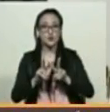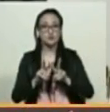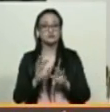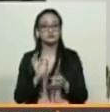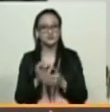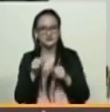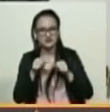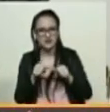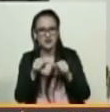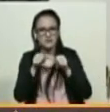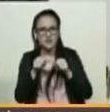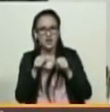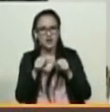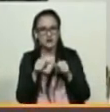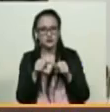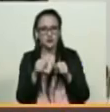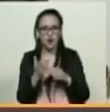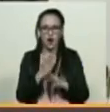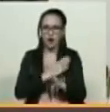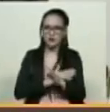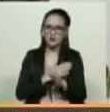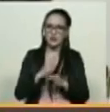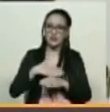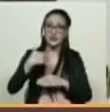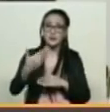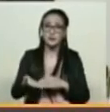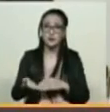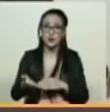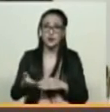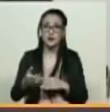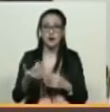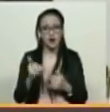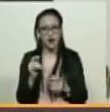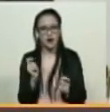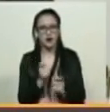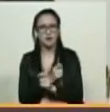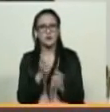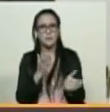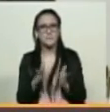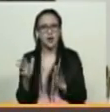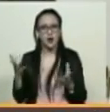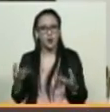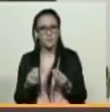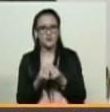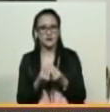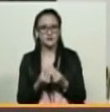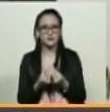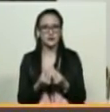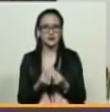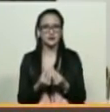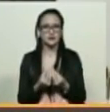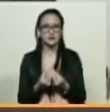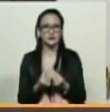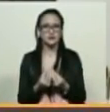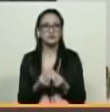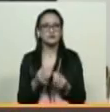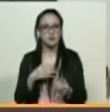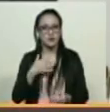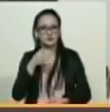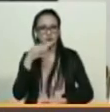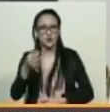hacer seguimiento antes, durante y después, ¿implica algún cambio en el plan de acompañamiento? ¿Van a poder ellos